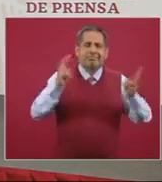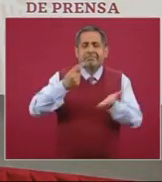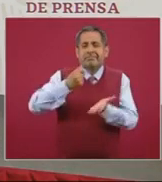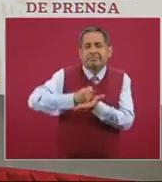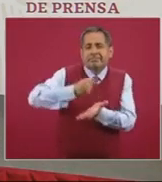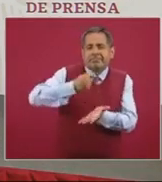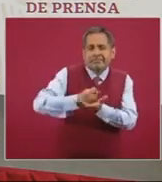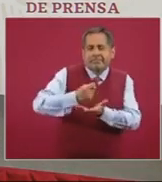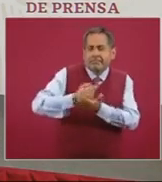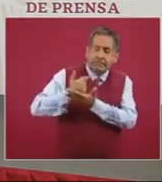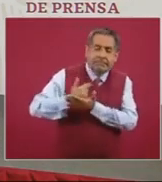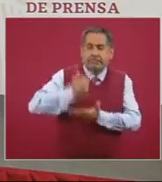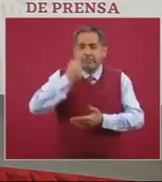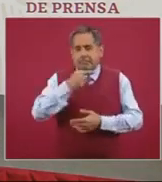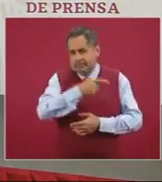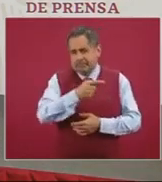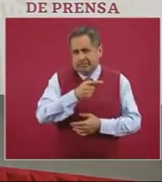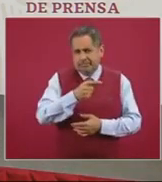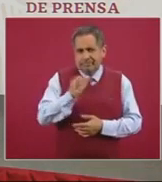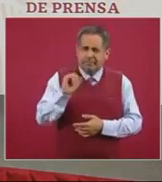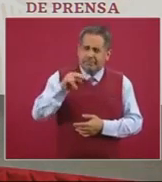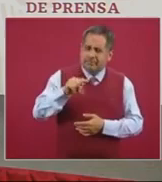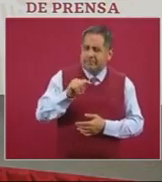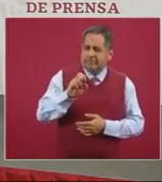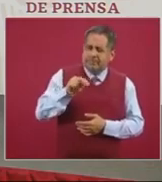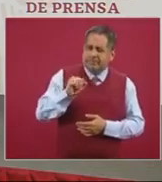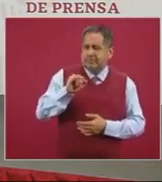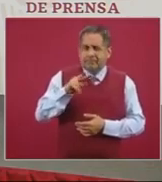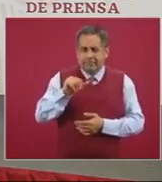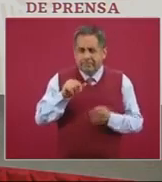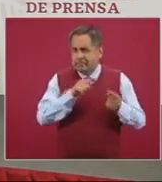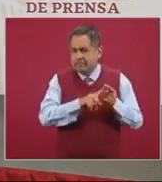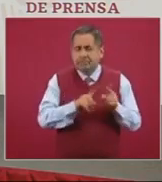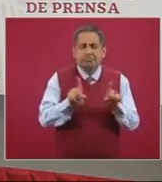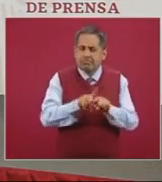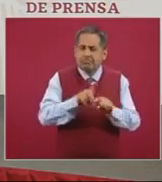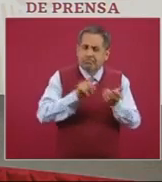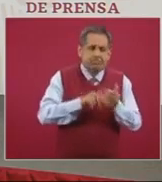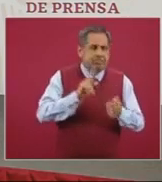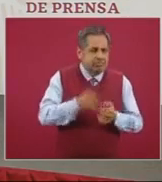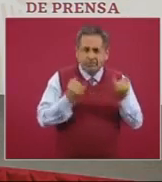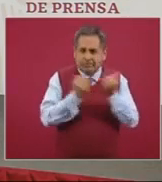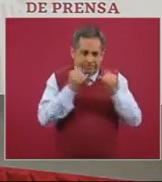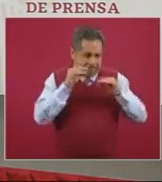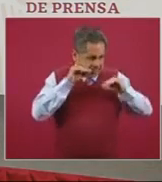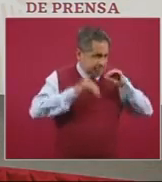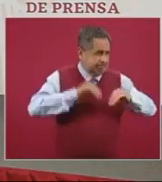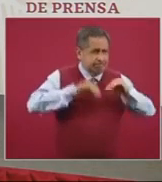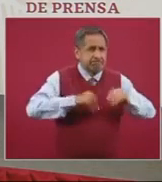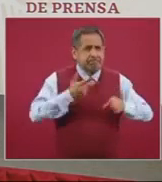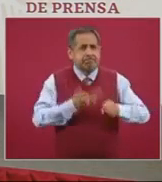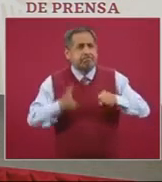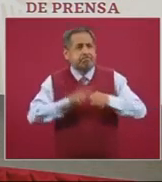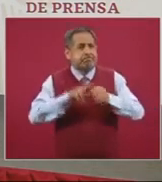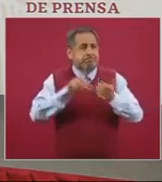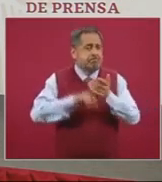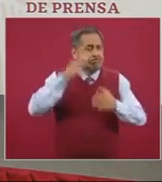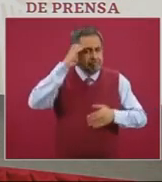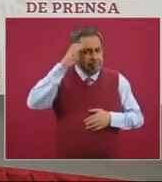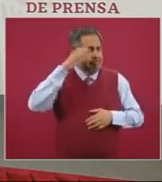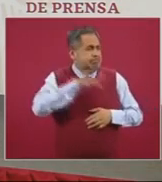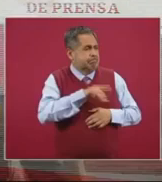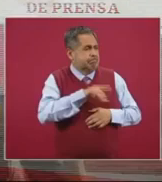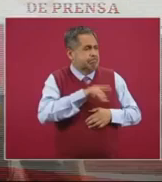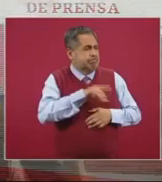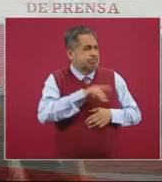intensiva, las mismas capacidades o capacidades semejantes, análogas, fueron instaladas en camas de hospitalización